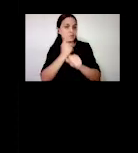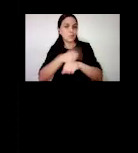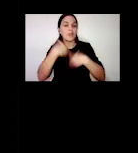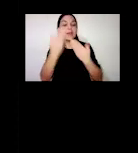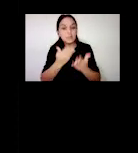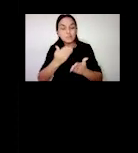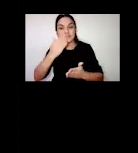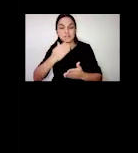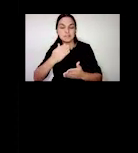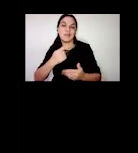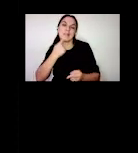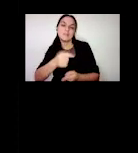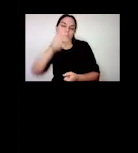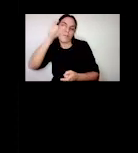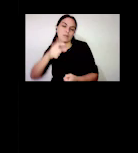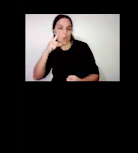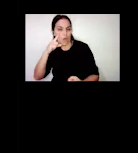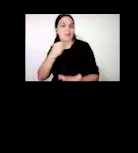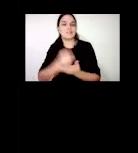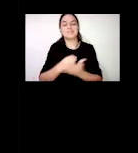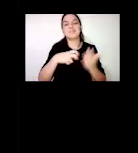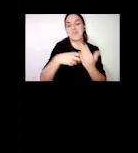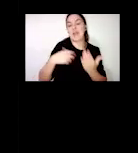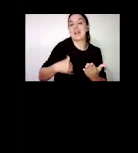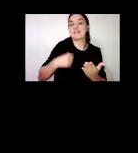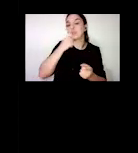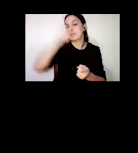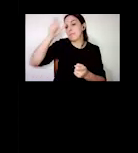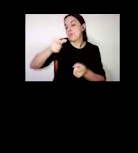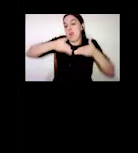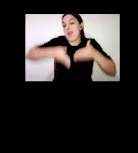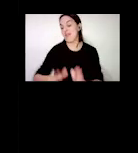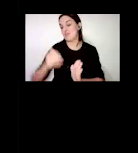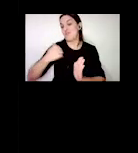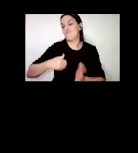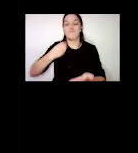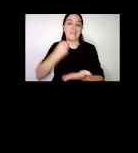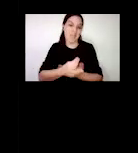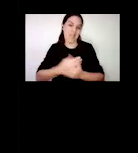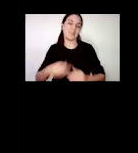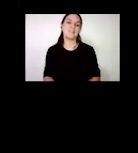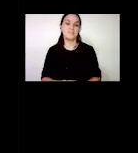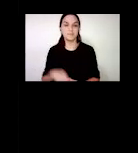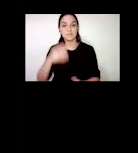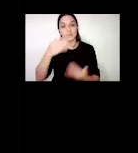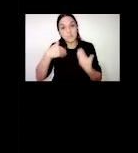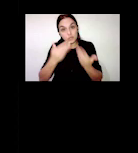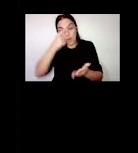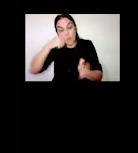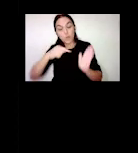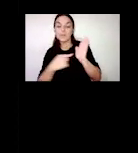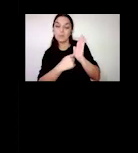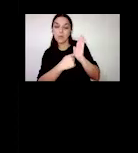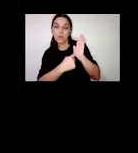residente fiscal argentino si el contribuyente nació en Argentina. Así que el último inciso nos